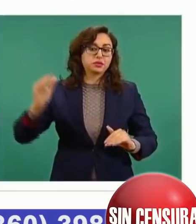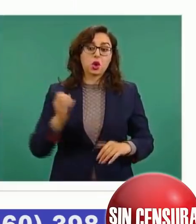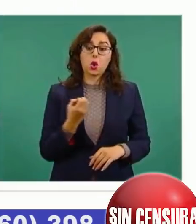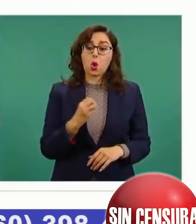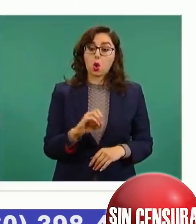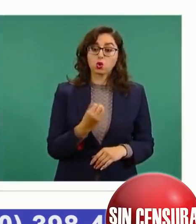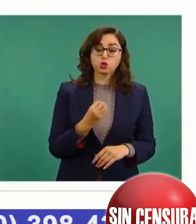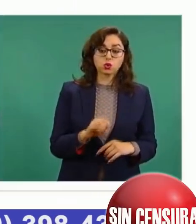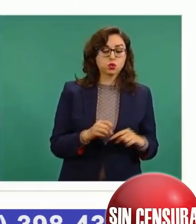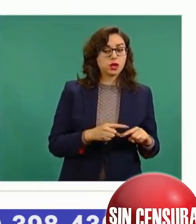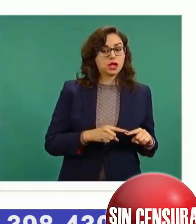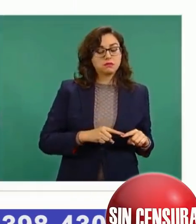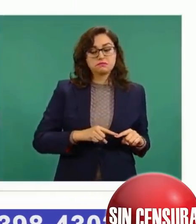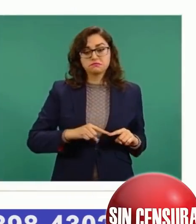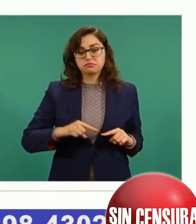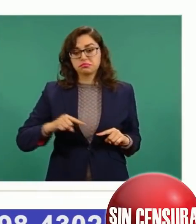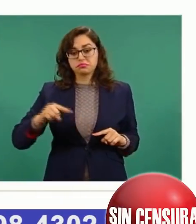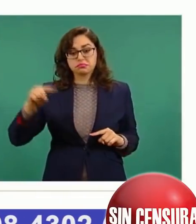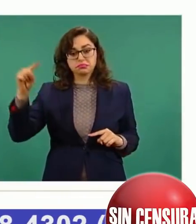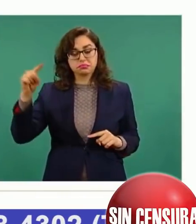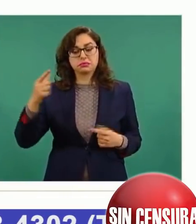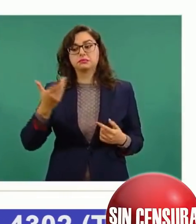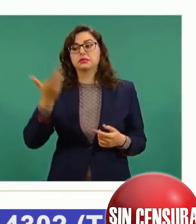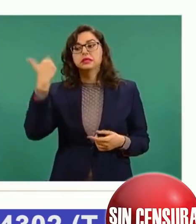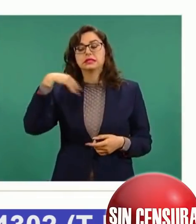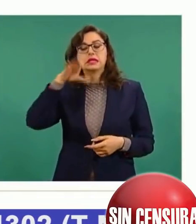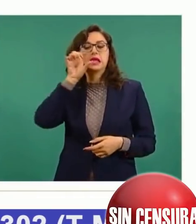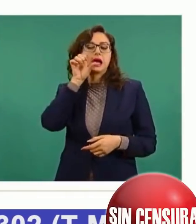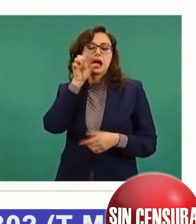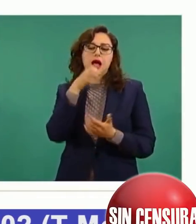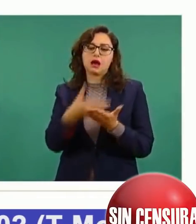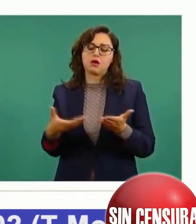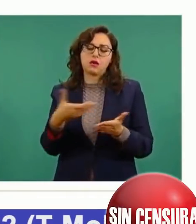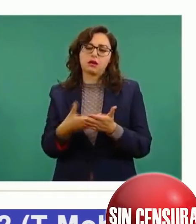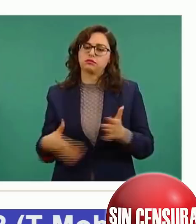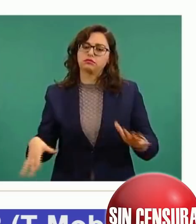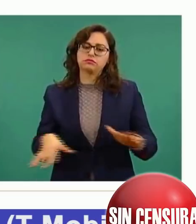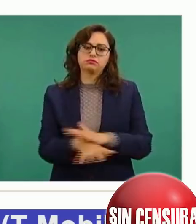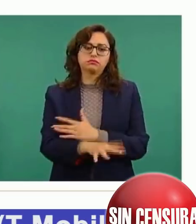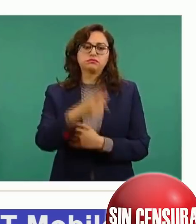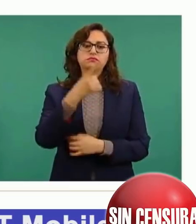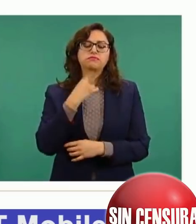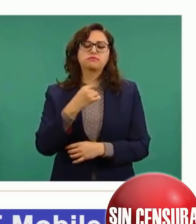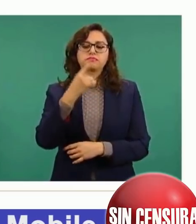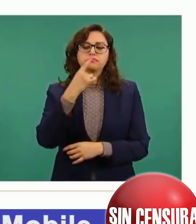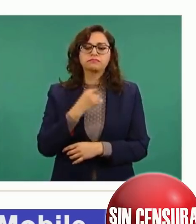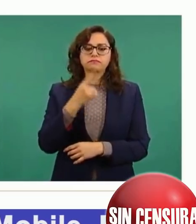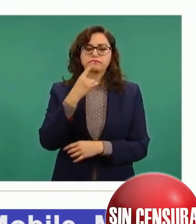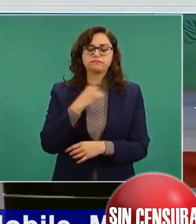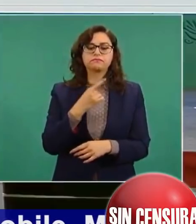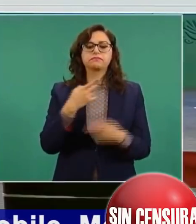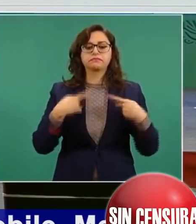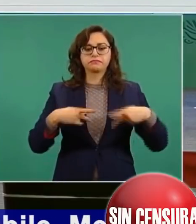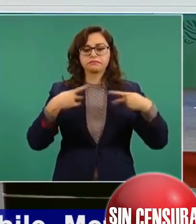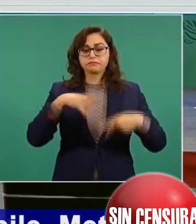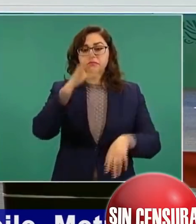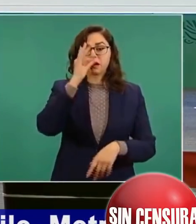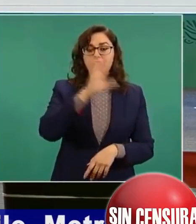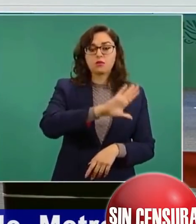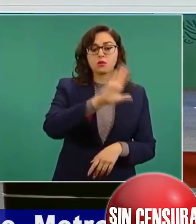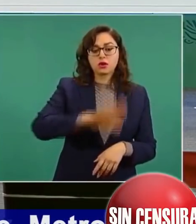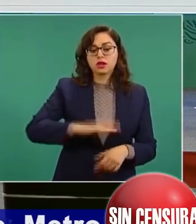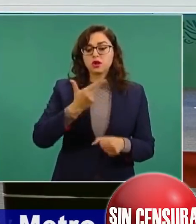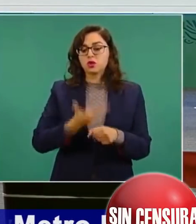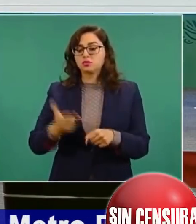tendencia, pasa a semáforo rojo. La mortalidad también en ascenso y la hospitalización también en ascenso. Hablamos